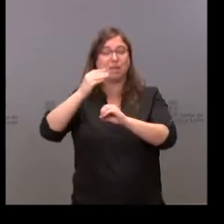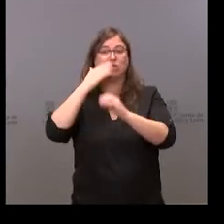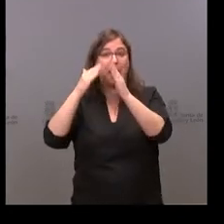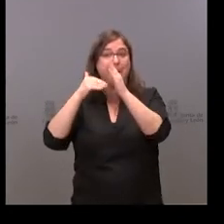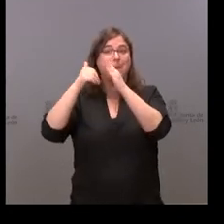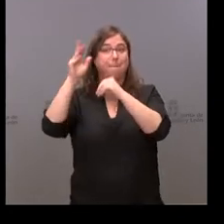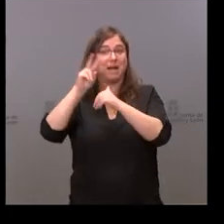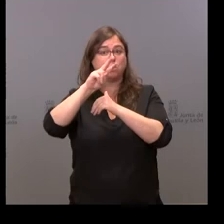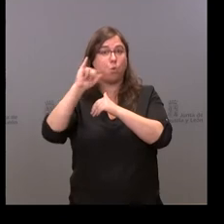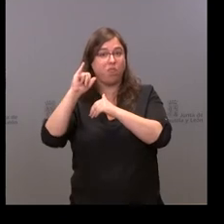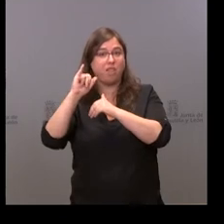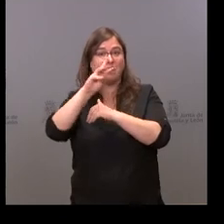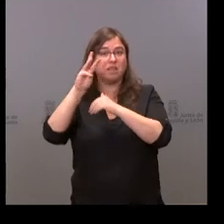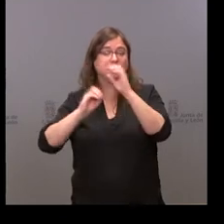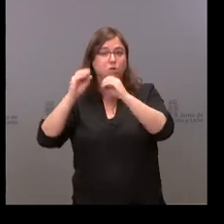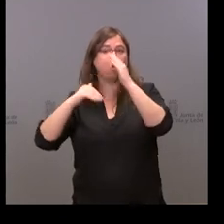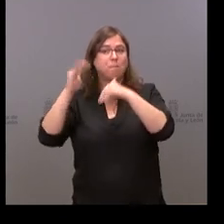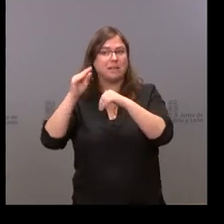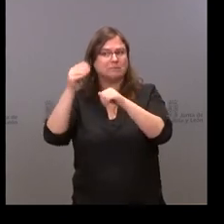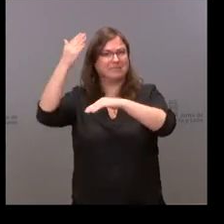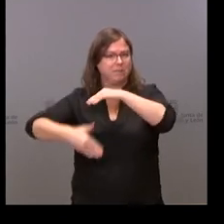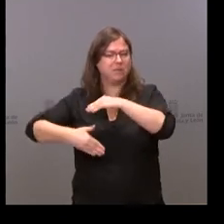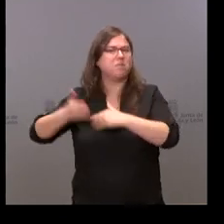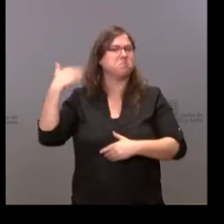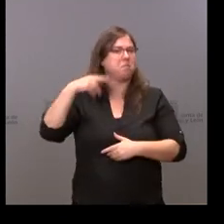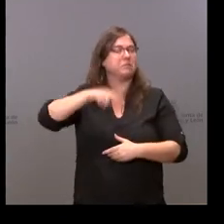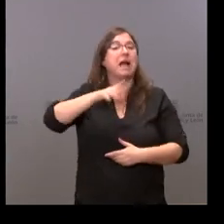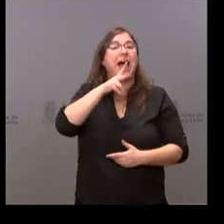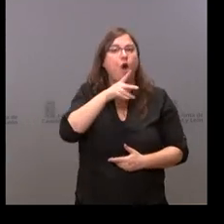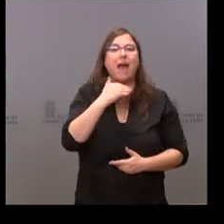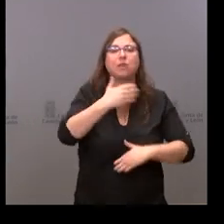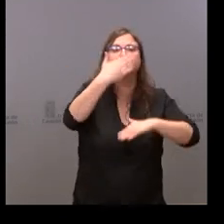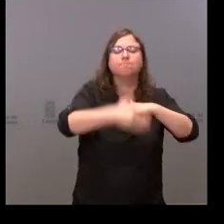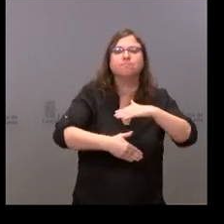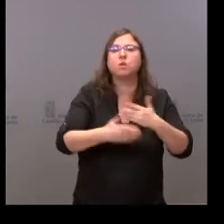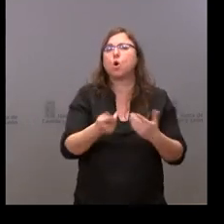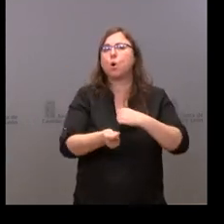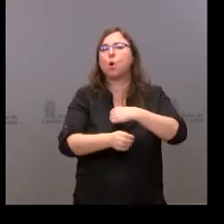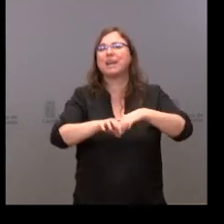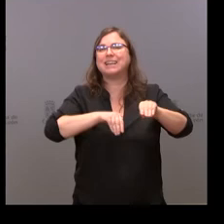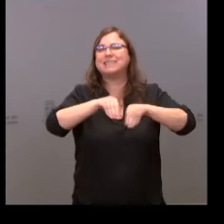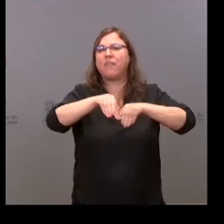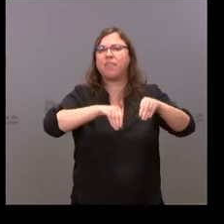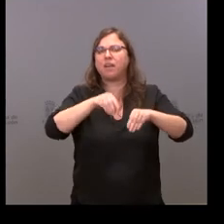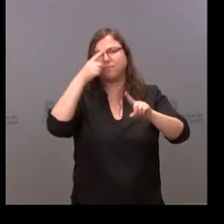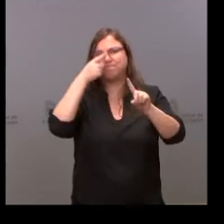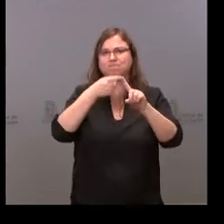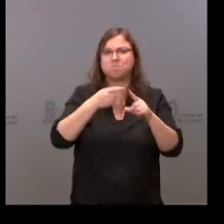del cis como un criterio es escalada pues hay un listón marcado o la estrategia va un poco más enfocada